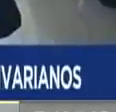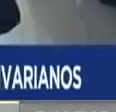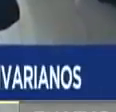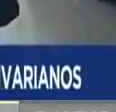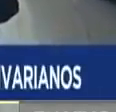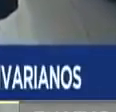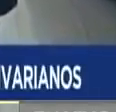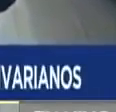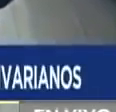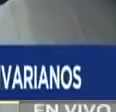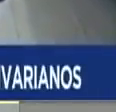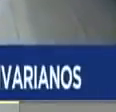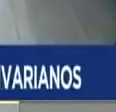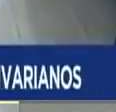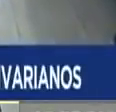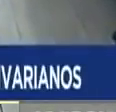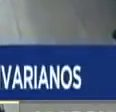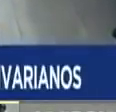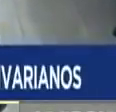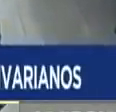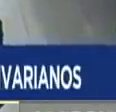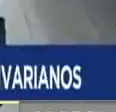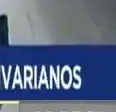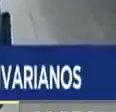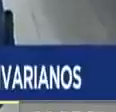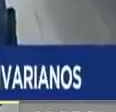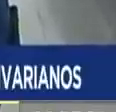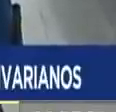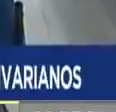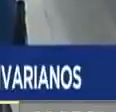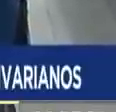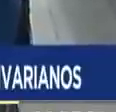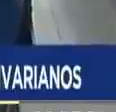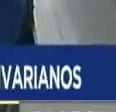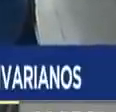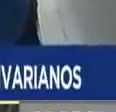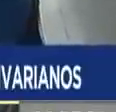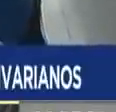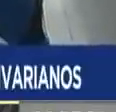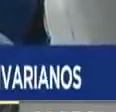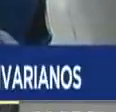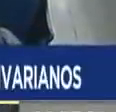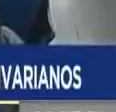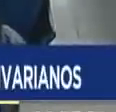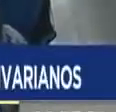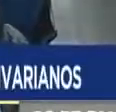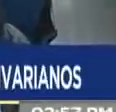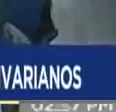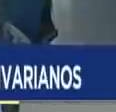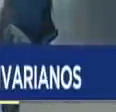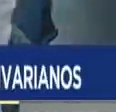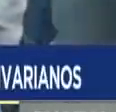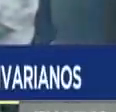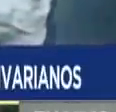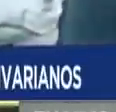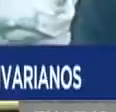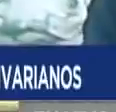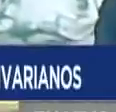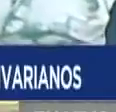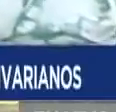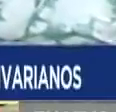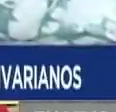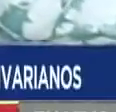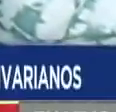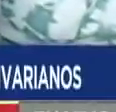escala. Lo que en otros países, las agresiones imperiales, les ha tomado 1 década, 2 décadas,